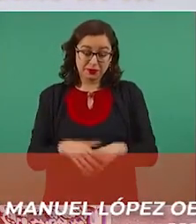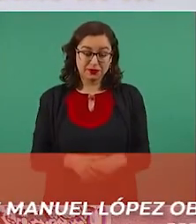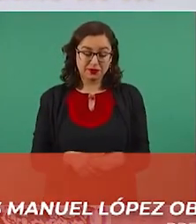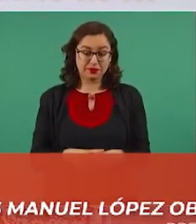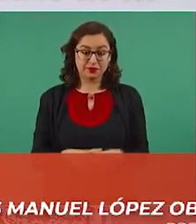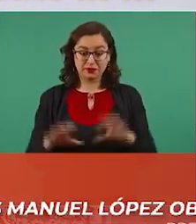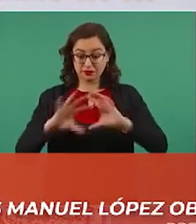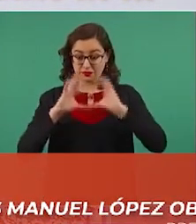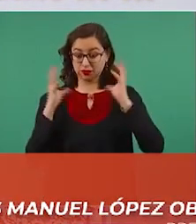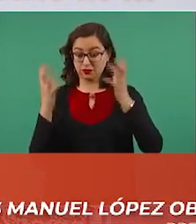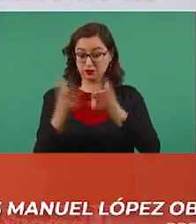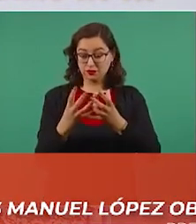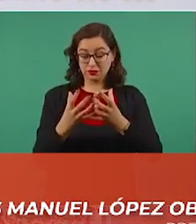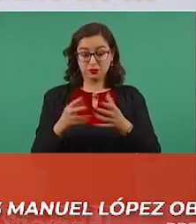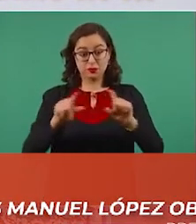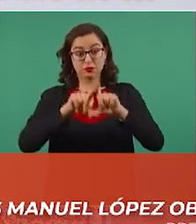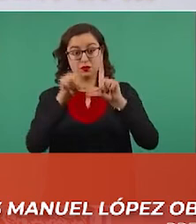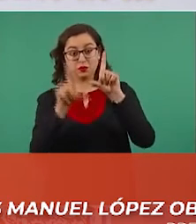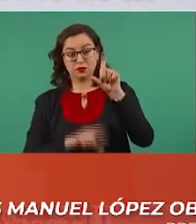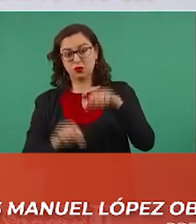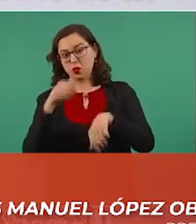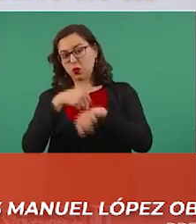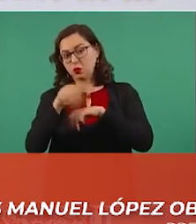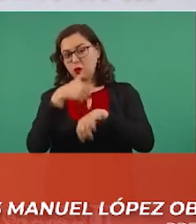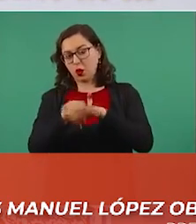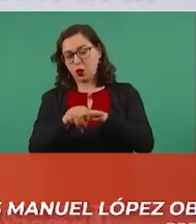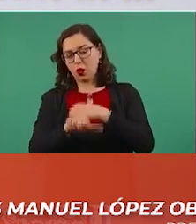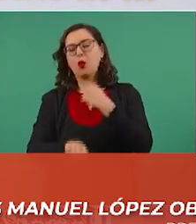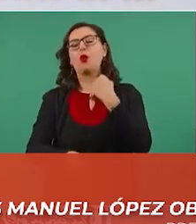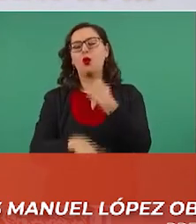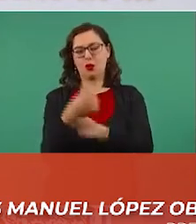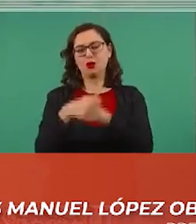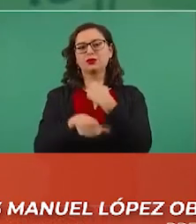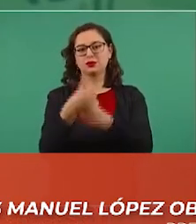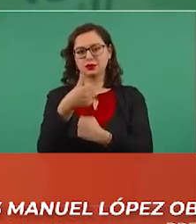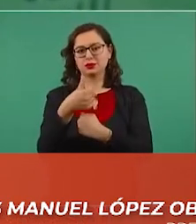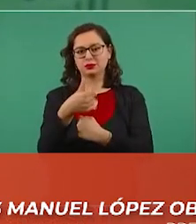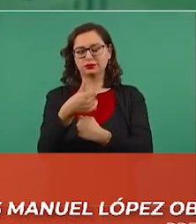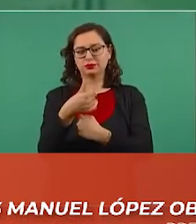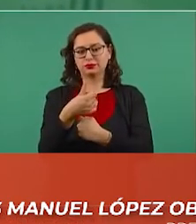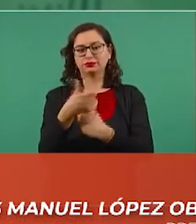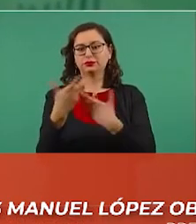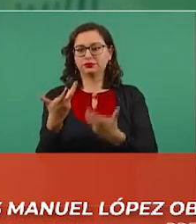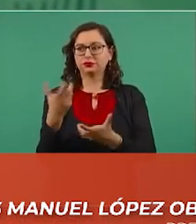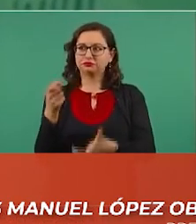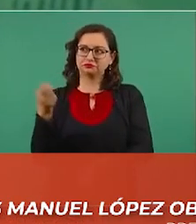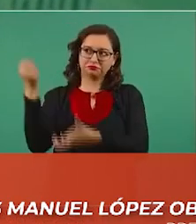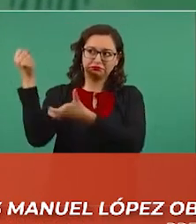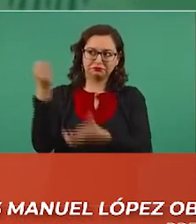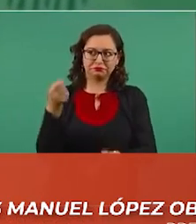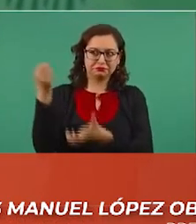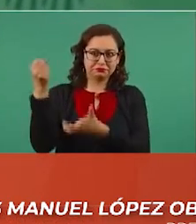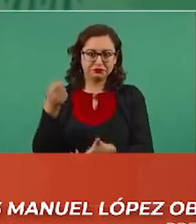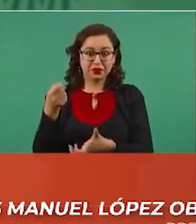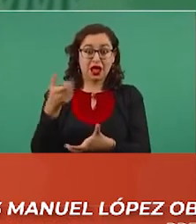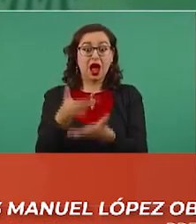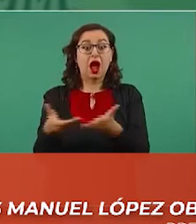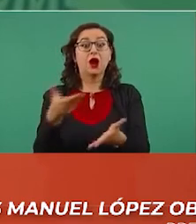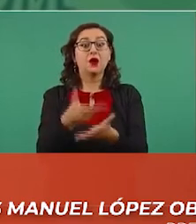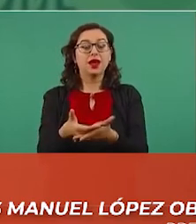lugar 11 en el mundo como receptor de inversión extranjera y ahora ocupa el lugar 7.